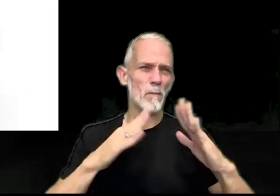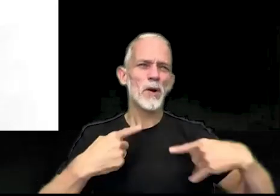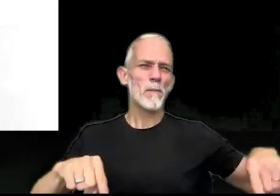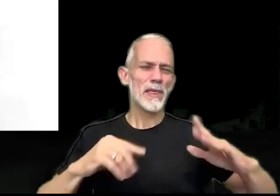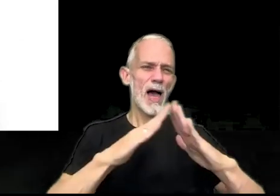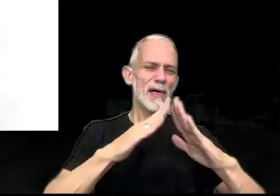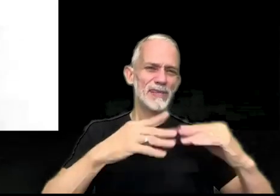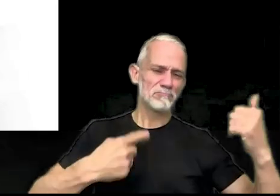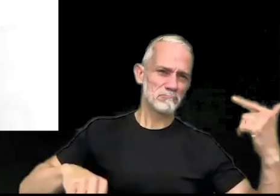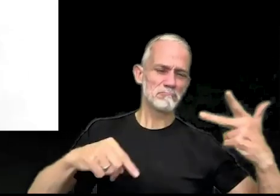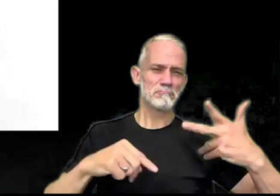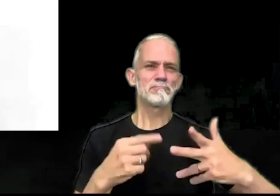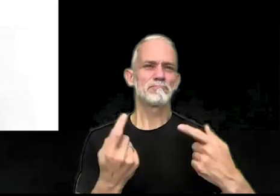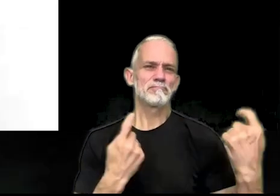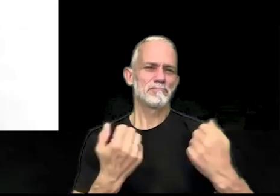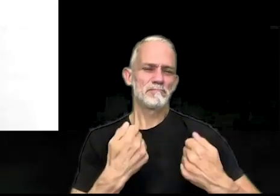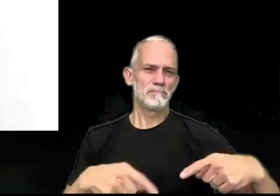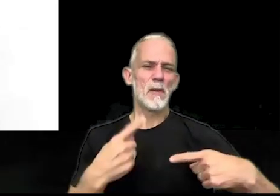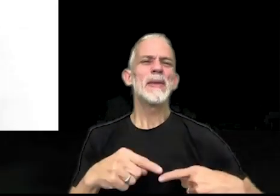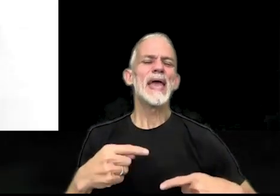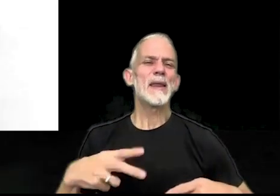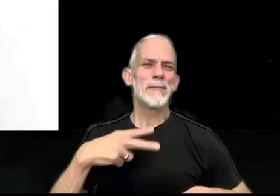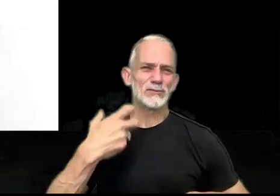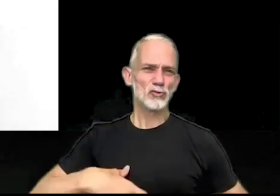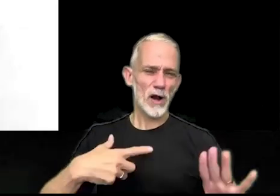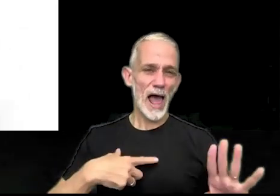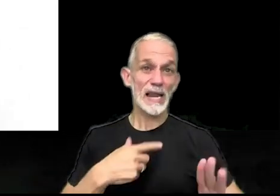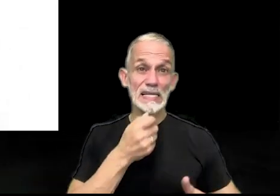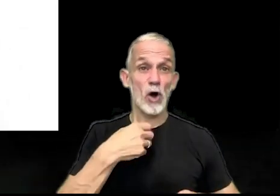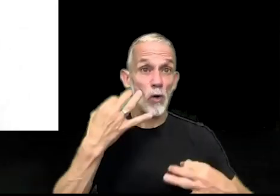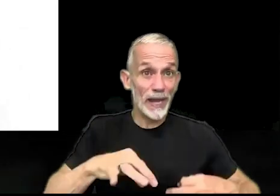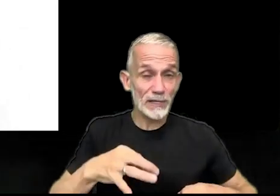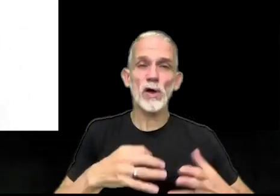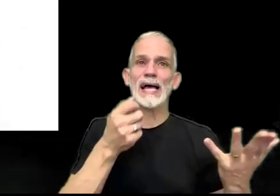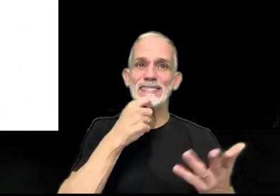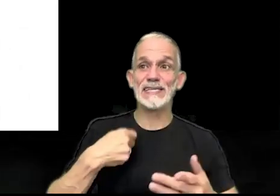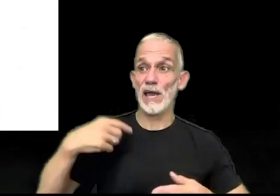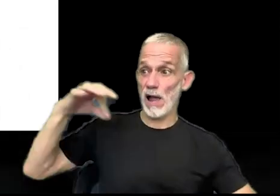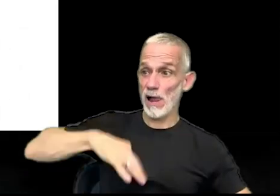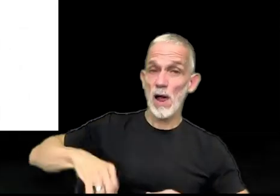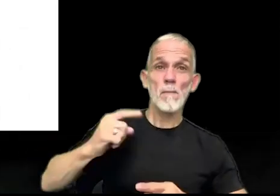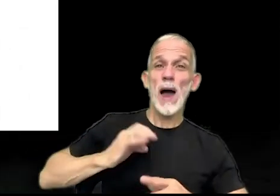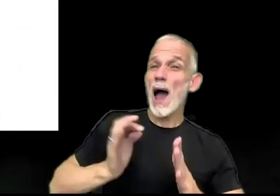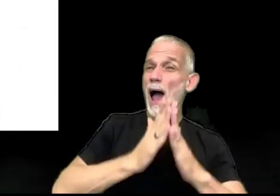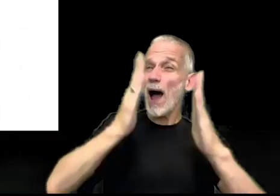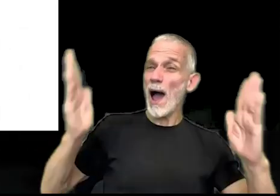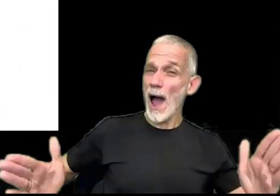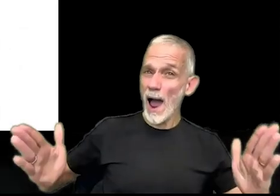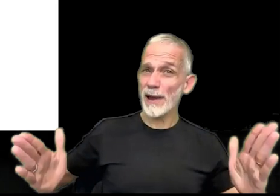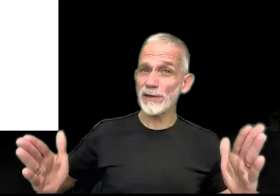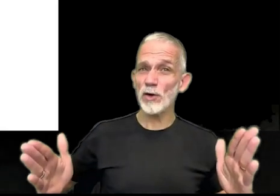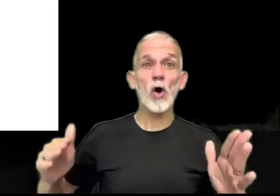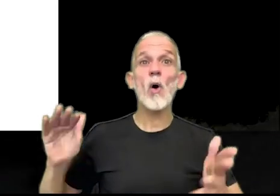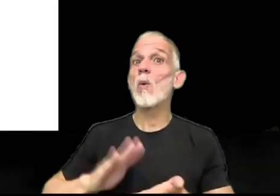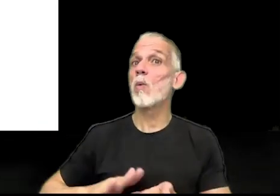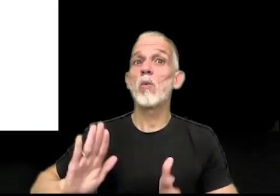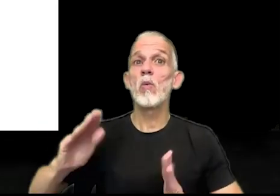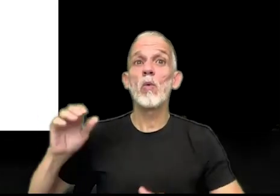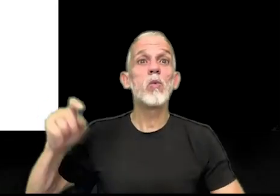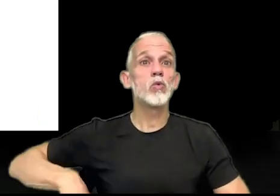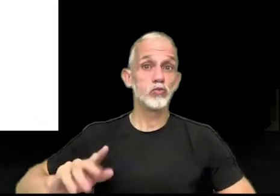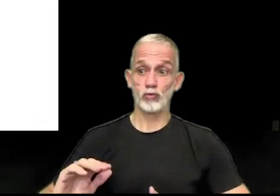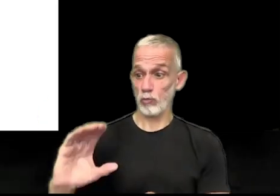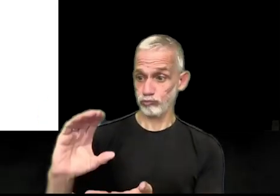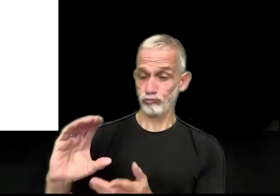qué me refiero? A declaración de bienes personales cuando el ingreso anual, ingreso bruto, es decir,